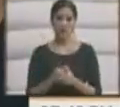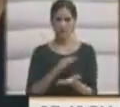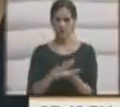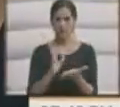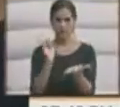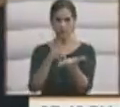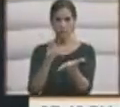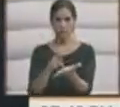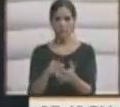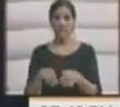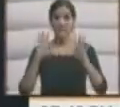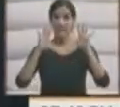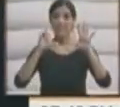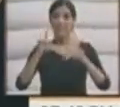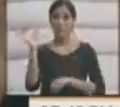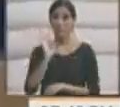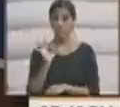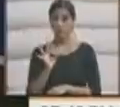decir,